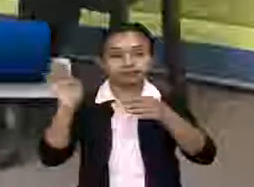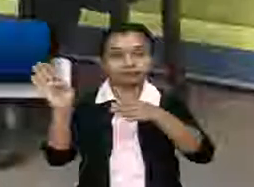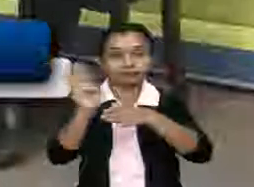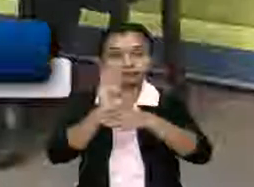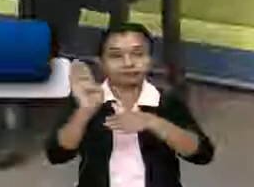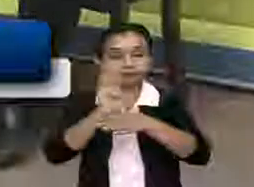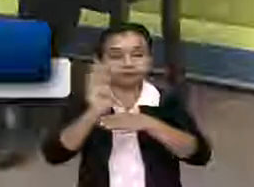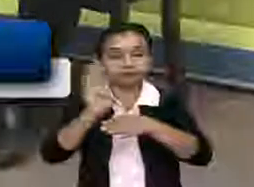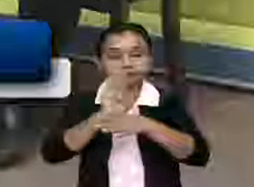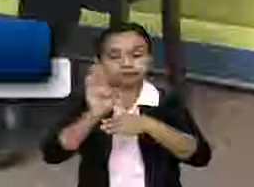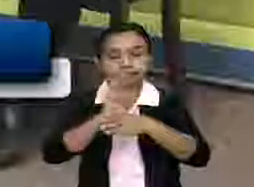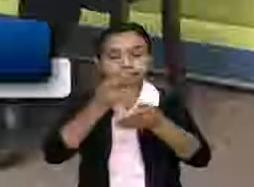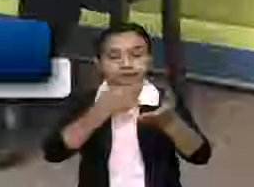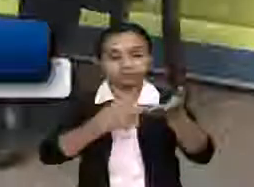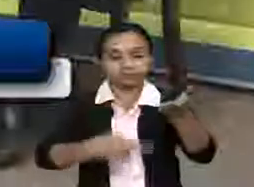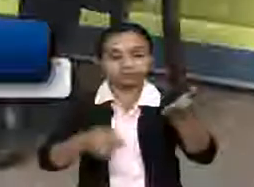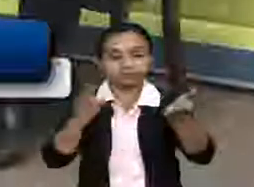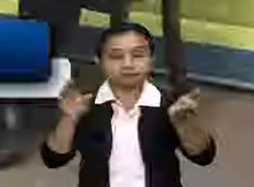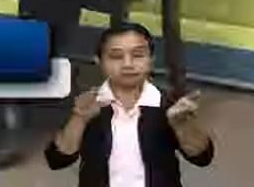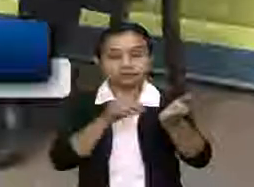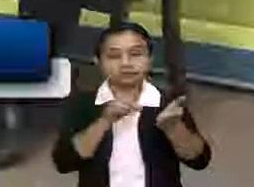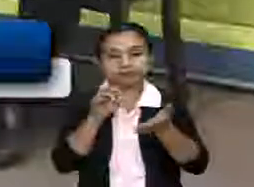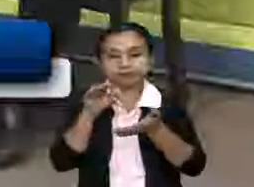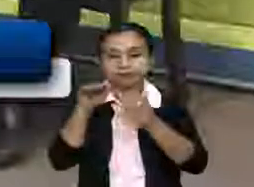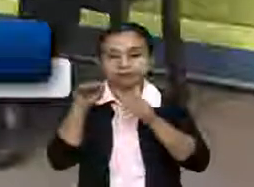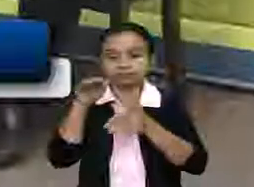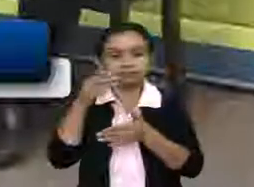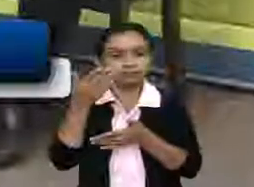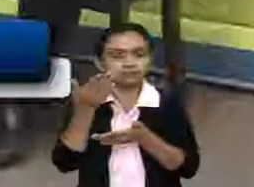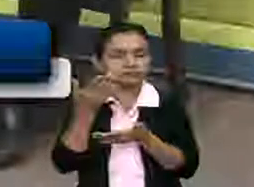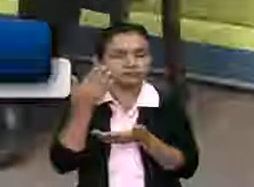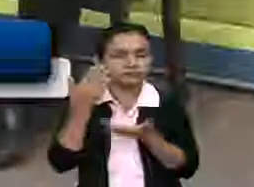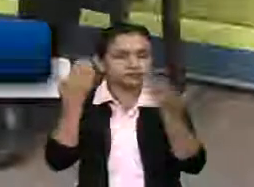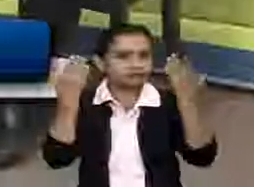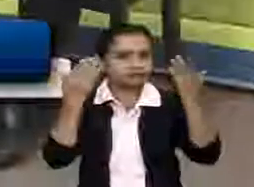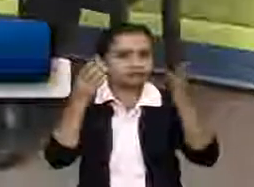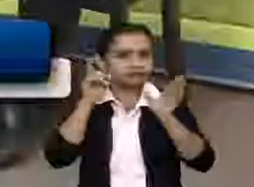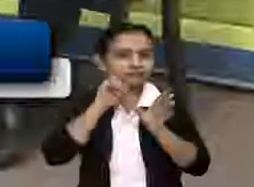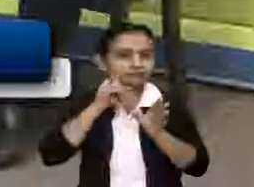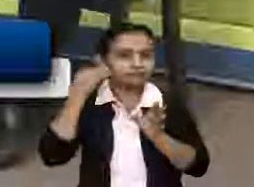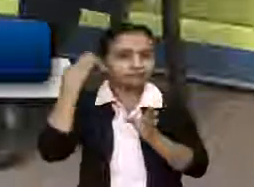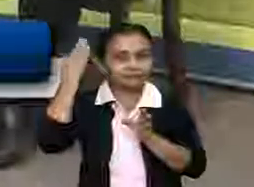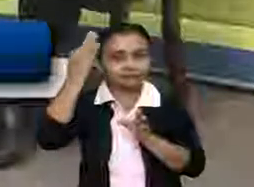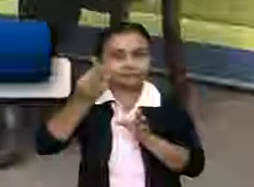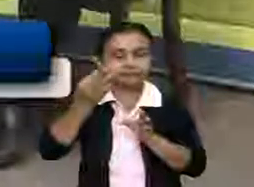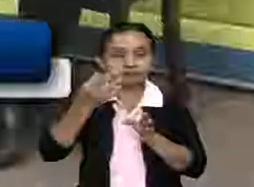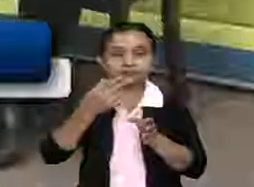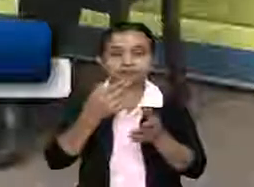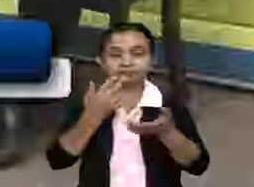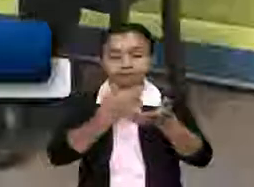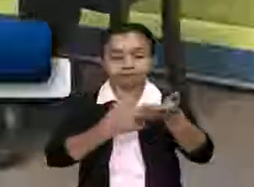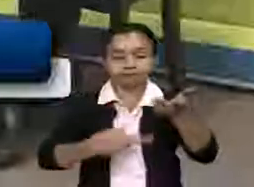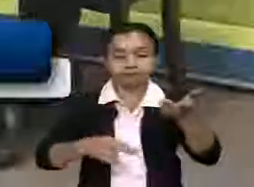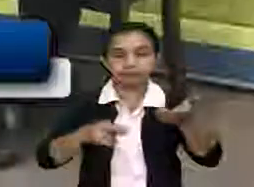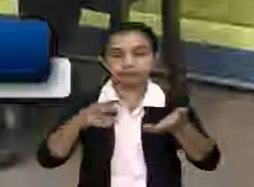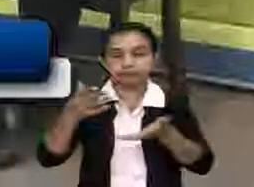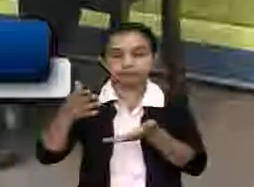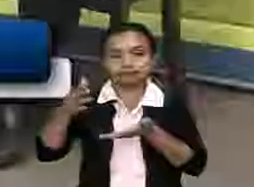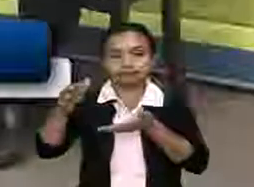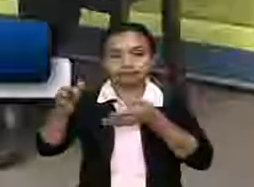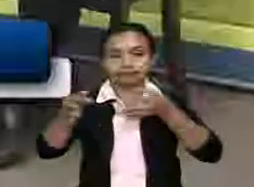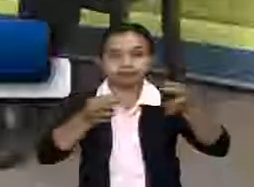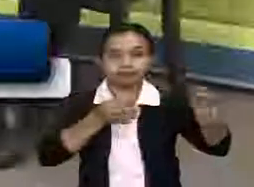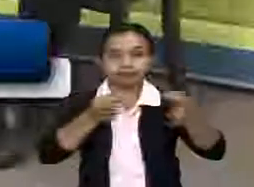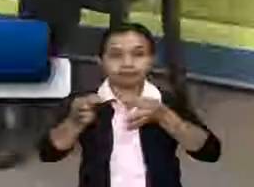de forma de plasma fresco congelado ahora y falsa creencia en cuanto a la donación de sangre cuénteme acerca